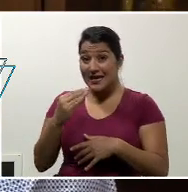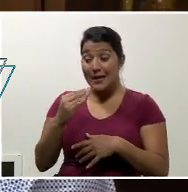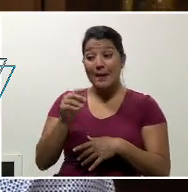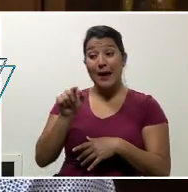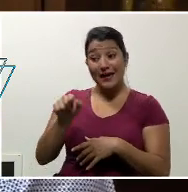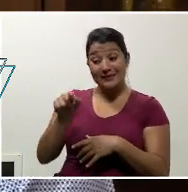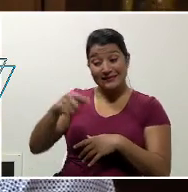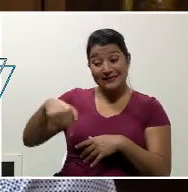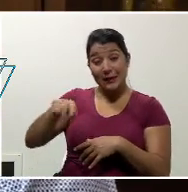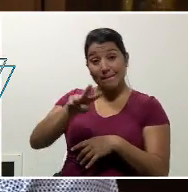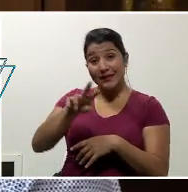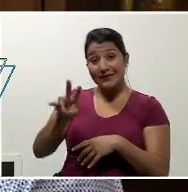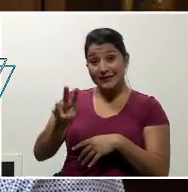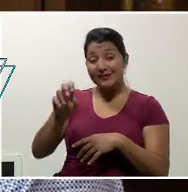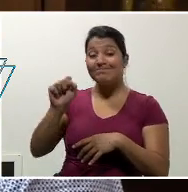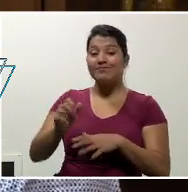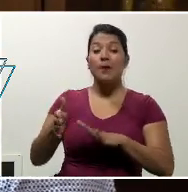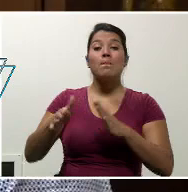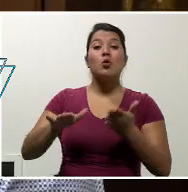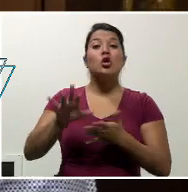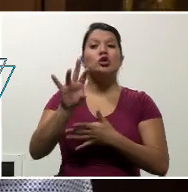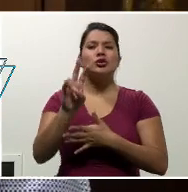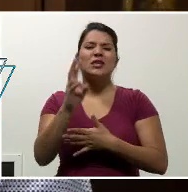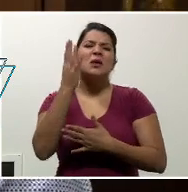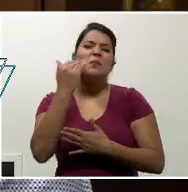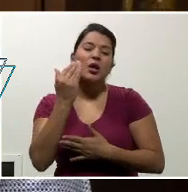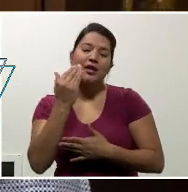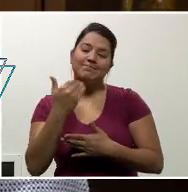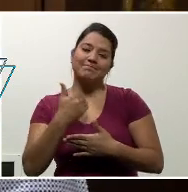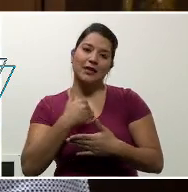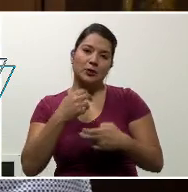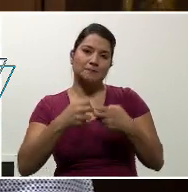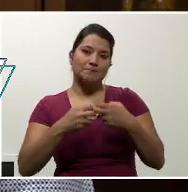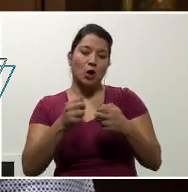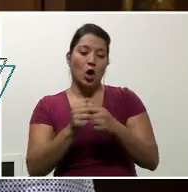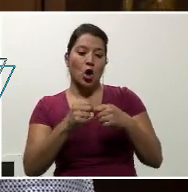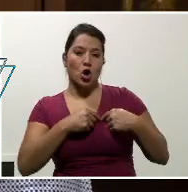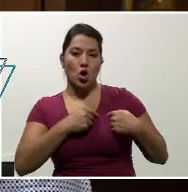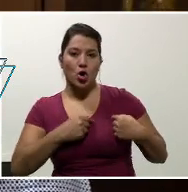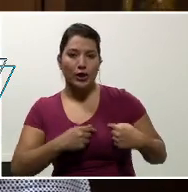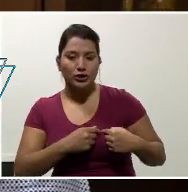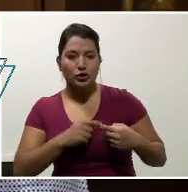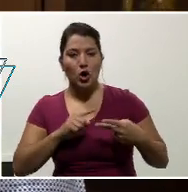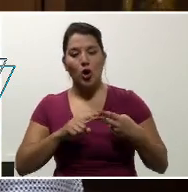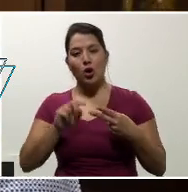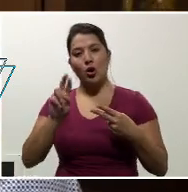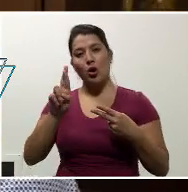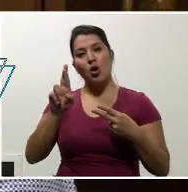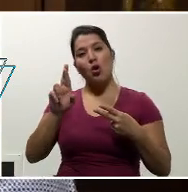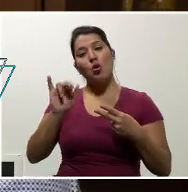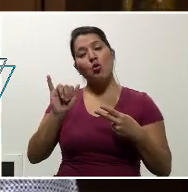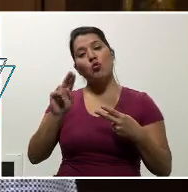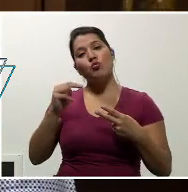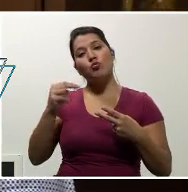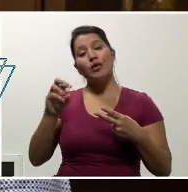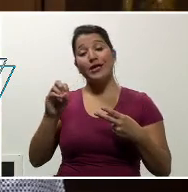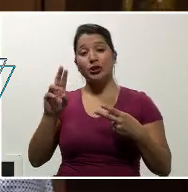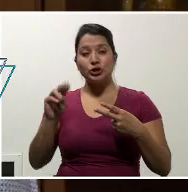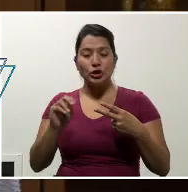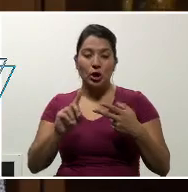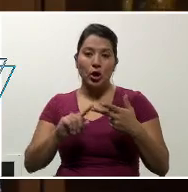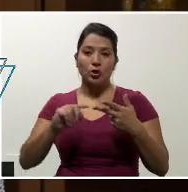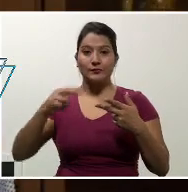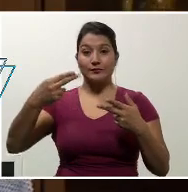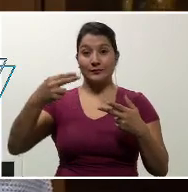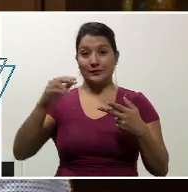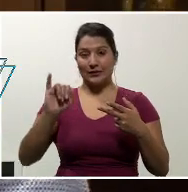7 porque tuvieron complicaciones del corazón, de los riñones, del hígado, etc. Con esta